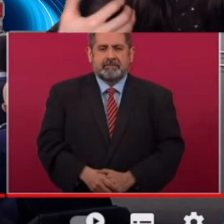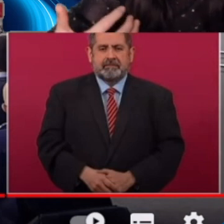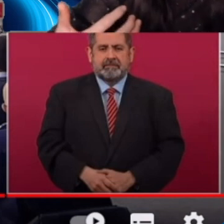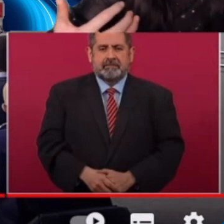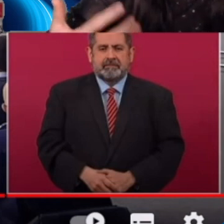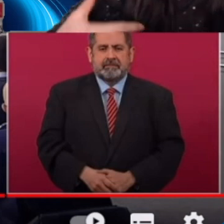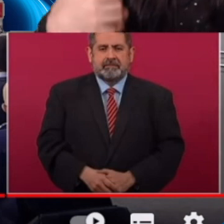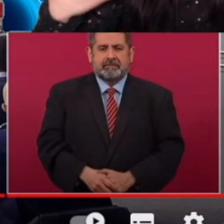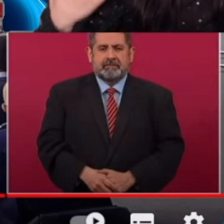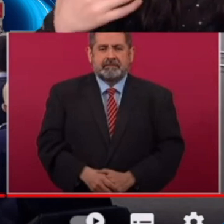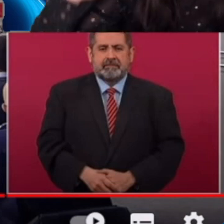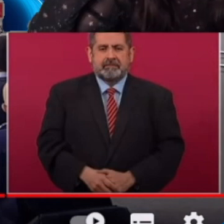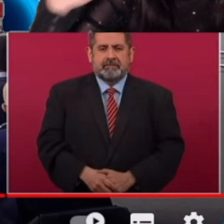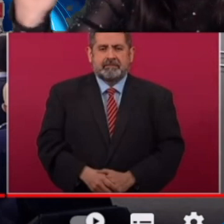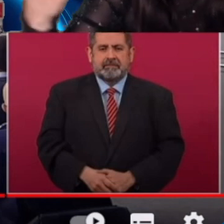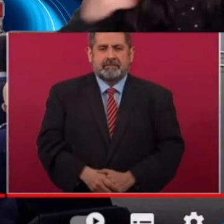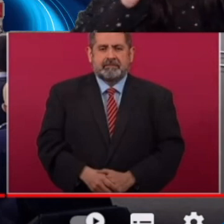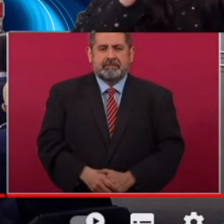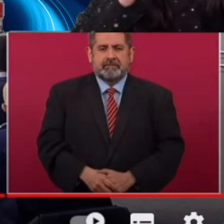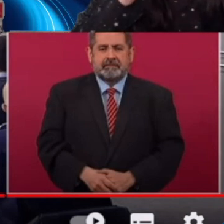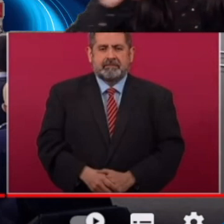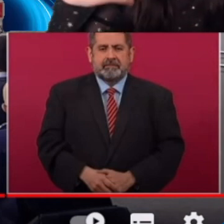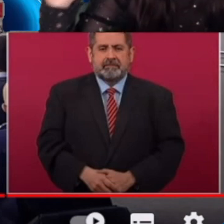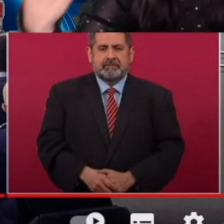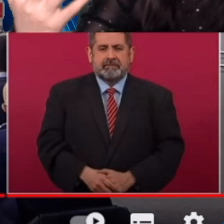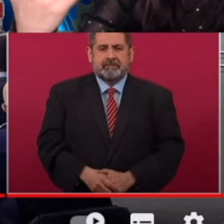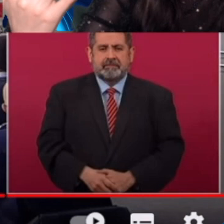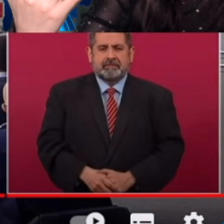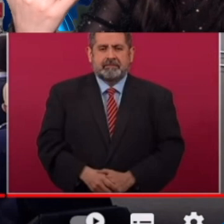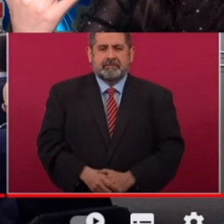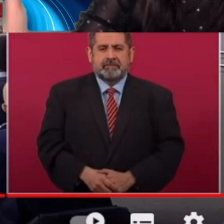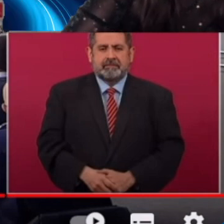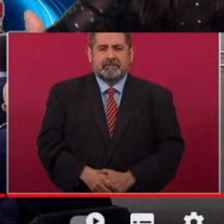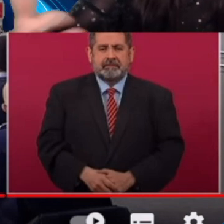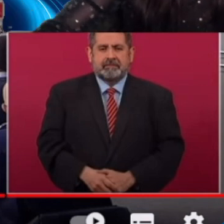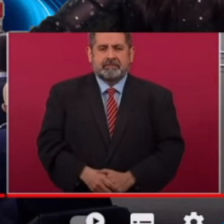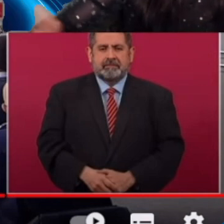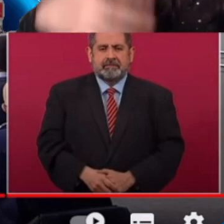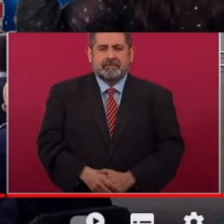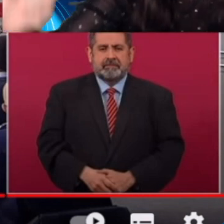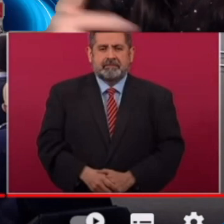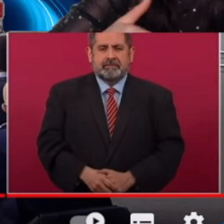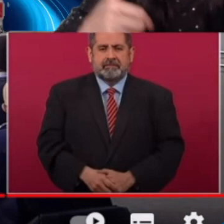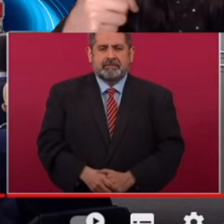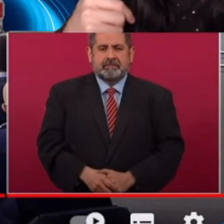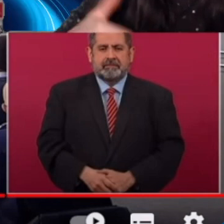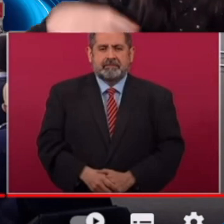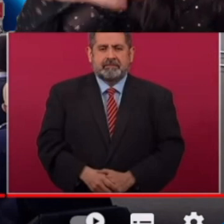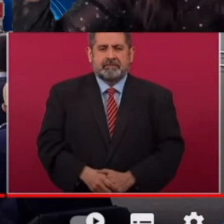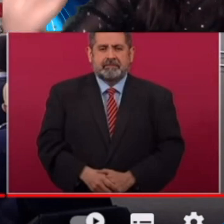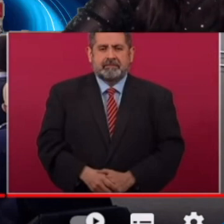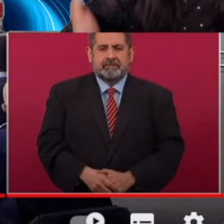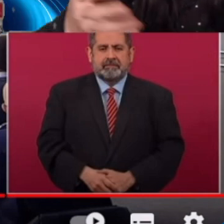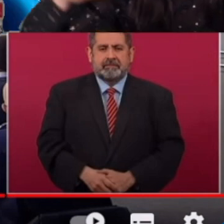secretaria del trabajo que no hace nada con estos temas? Entonces no habrá verdadera revolución en los sindicatos,